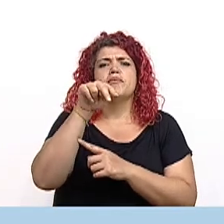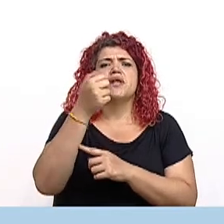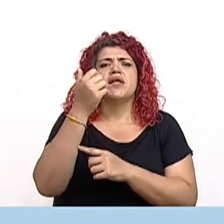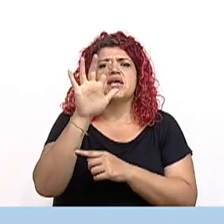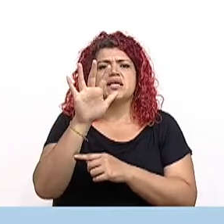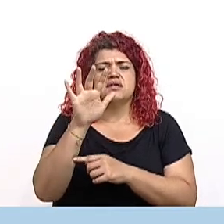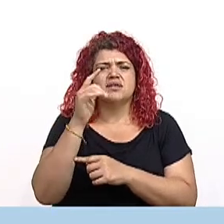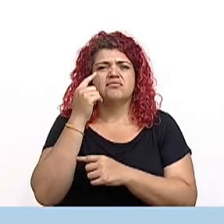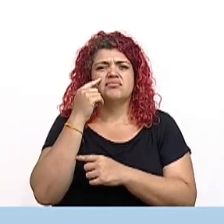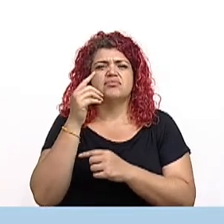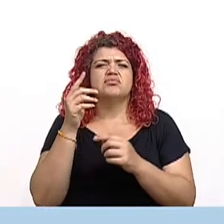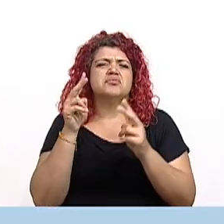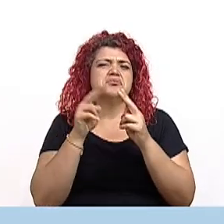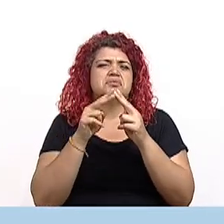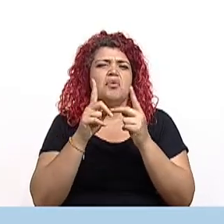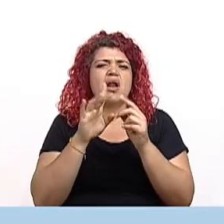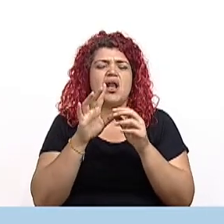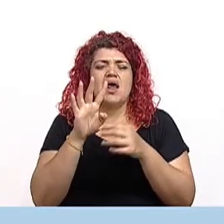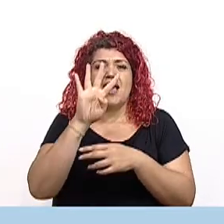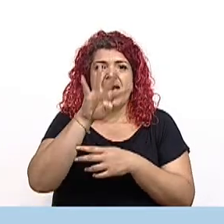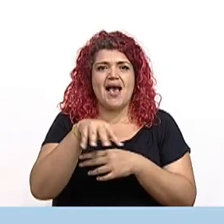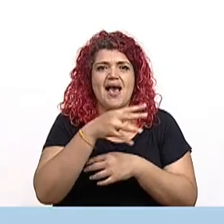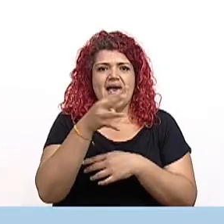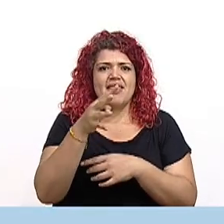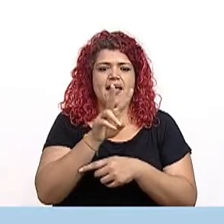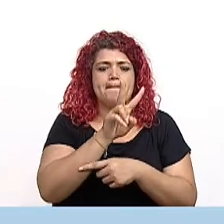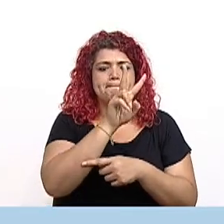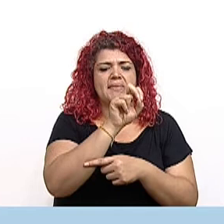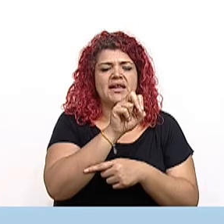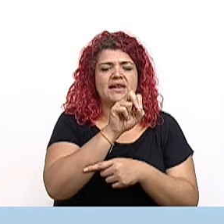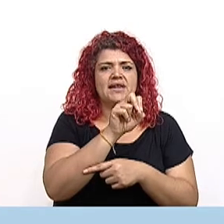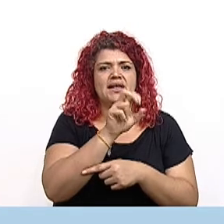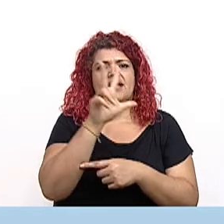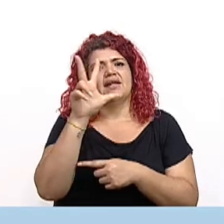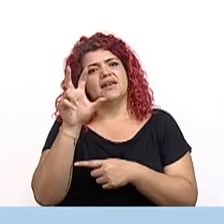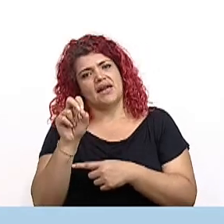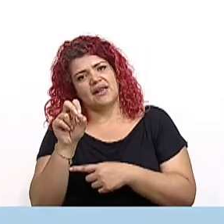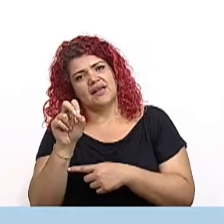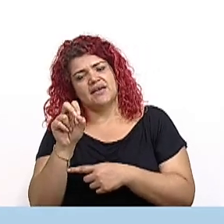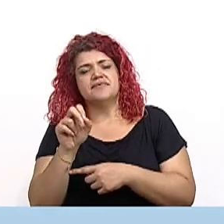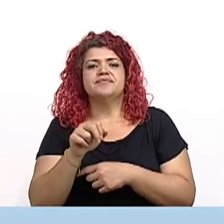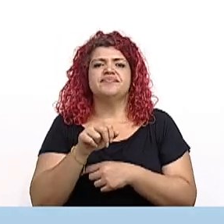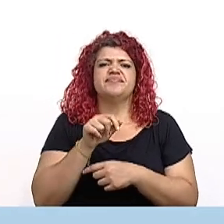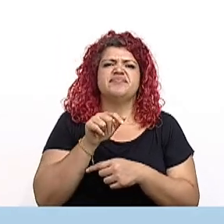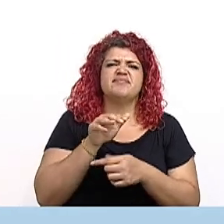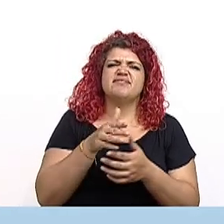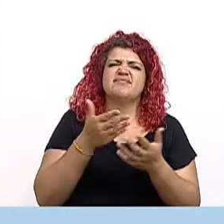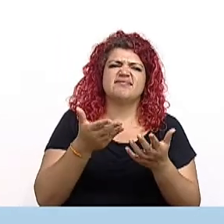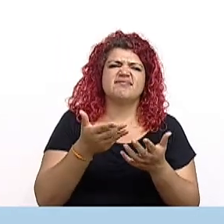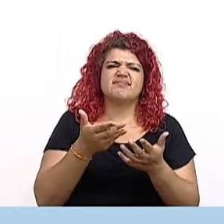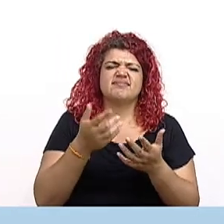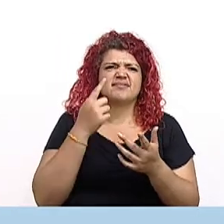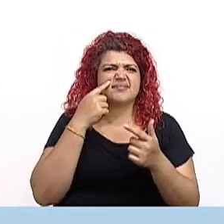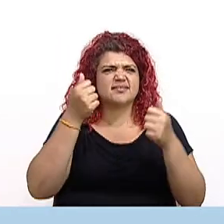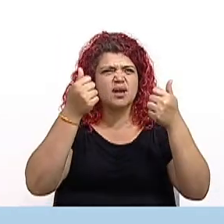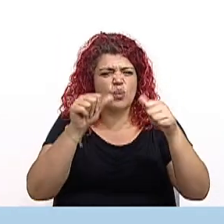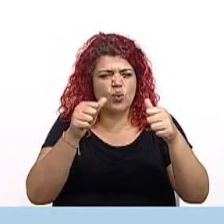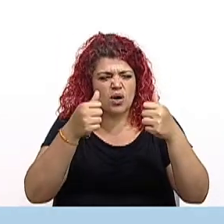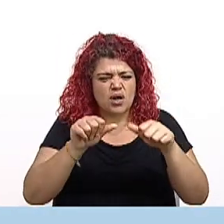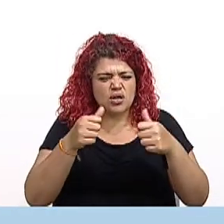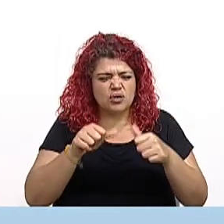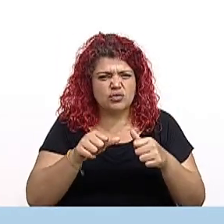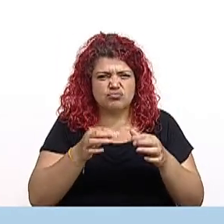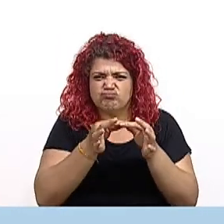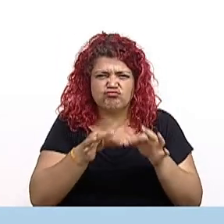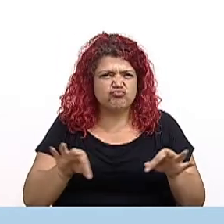que se conoce como la famosa Agenda 2030. Vamos a considerar en este momento algunos de los acuerdos fundamentales